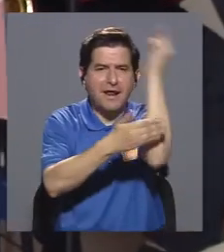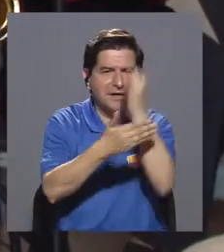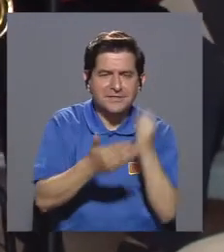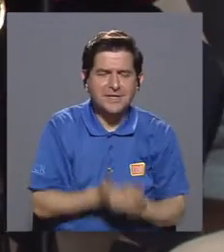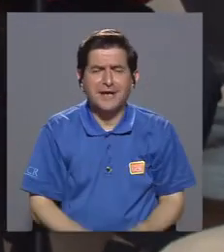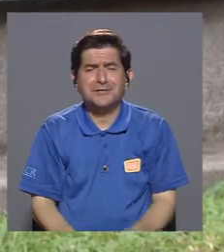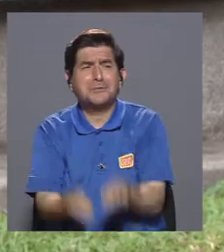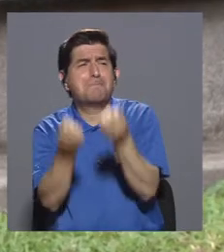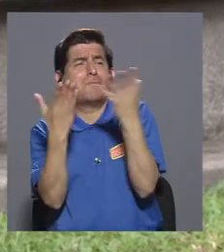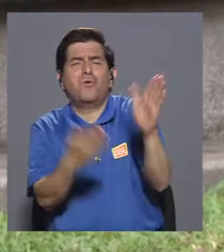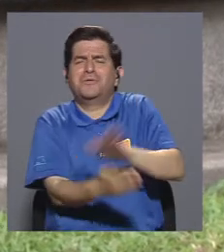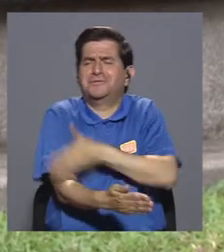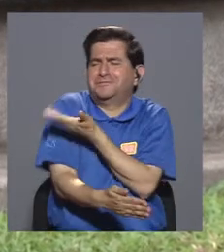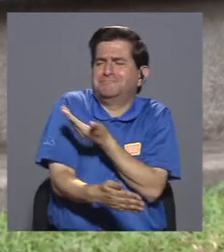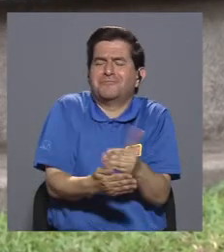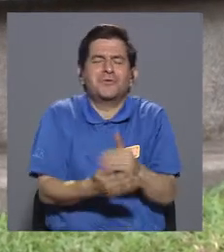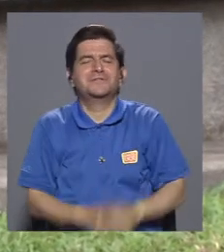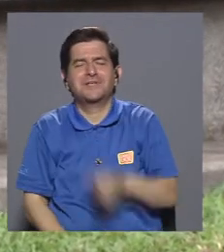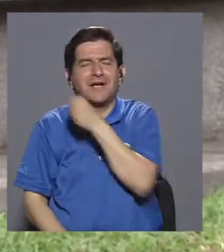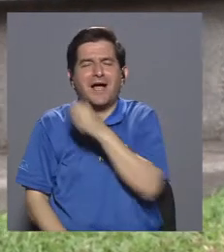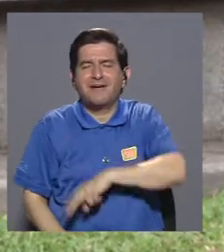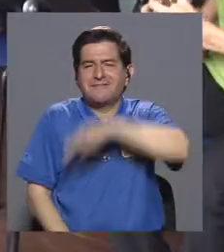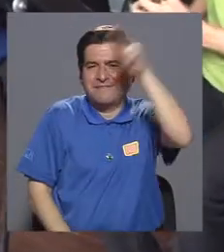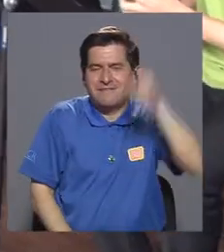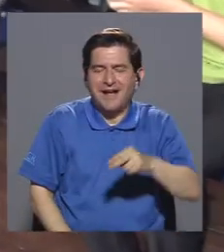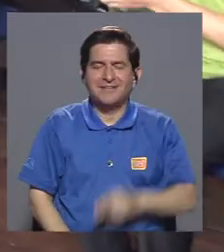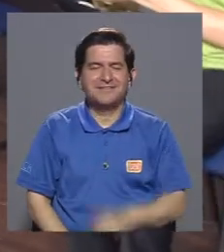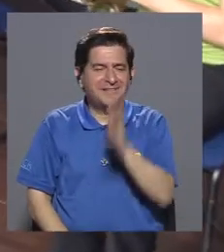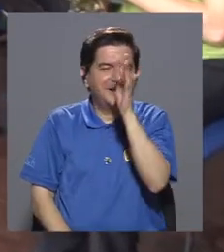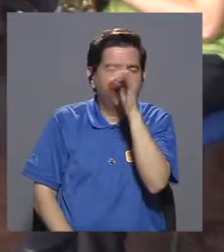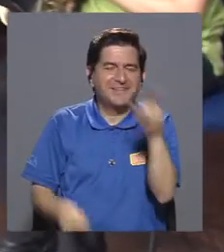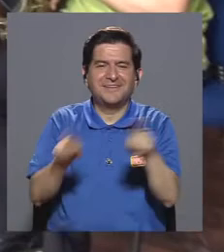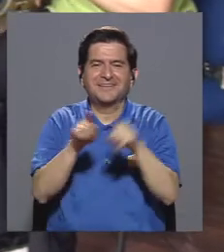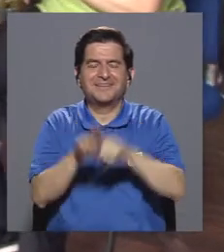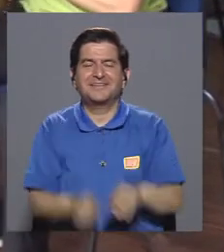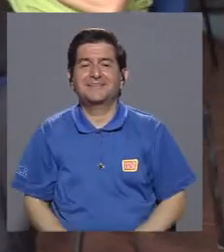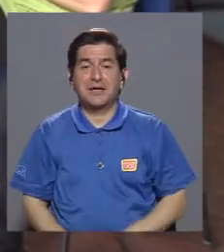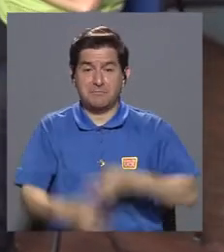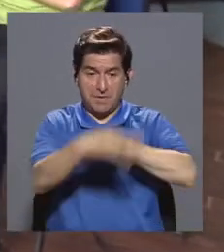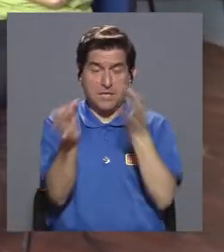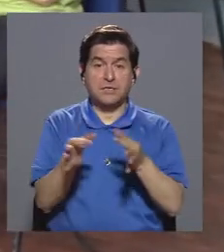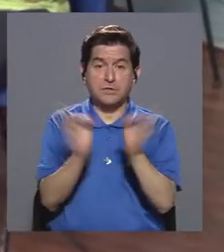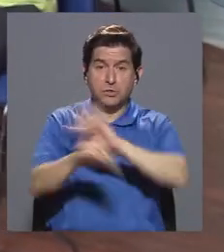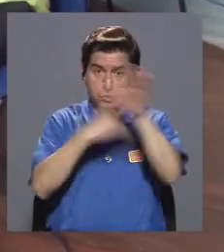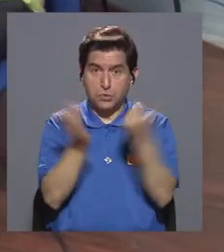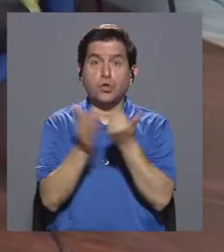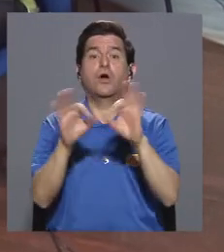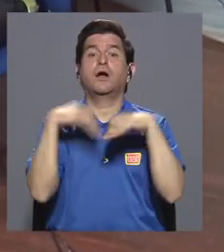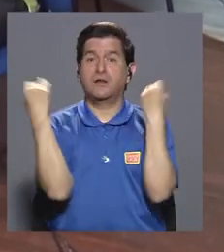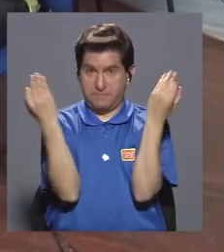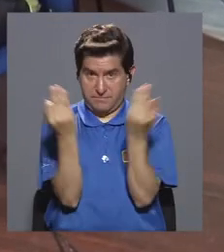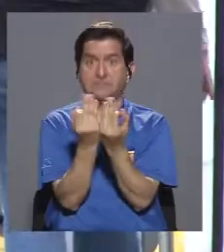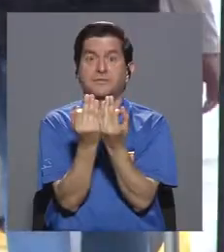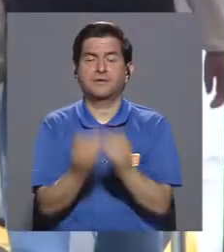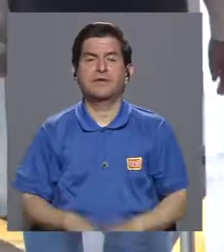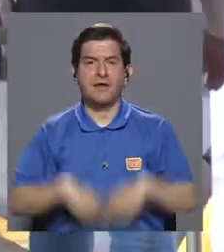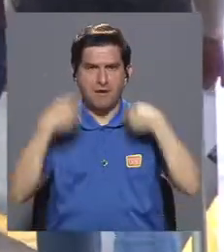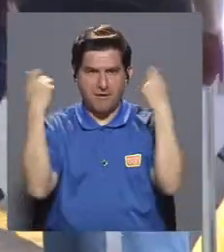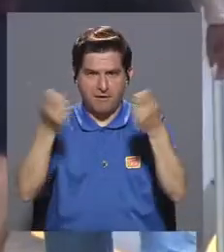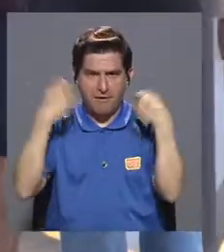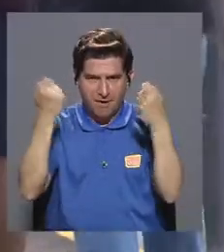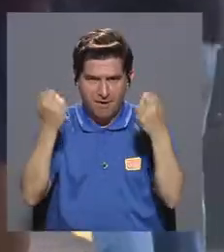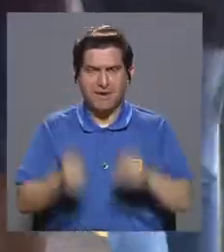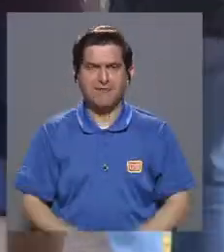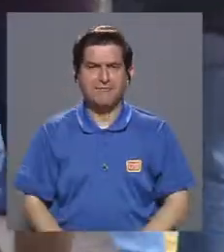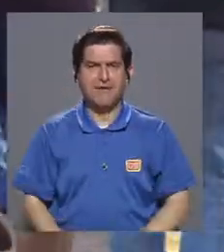Artes estuvieron cargados de música, villancicos, comedia y talleres gratuitos para toda la familia. La